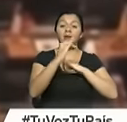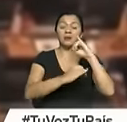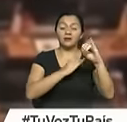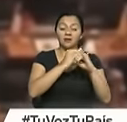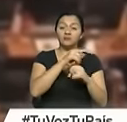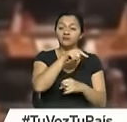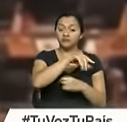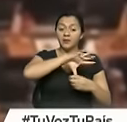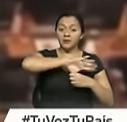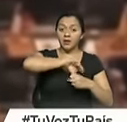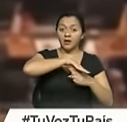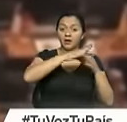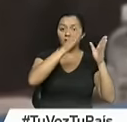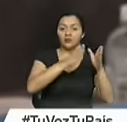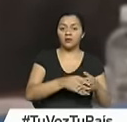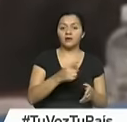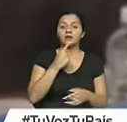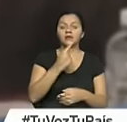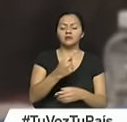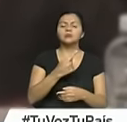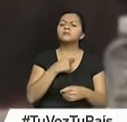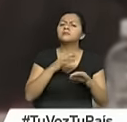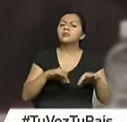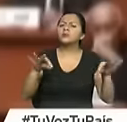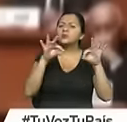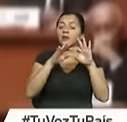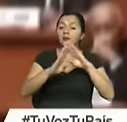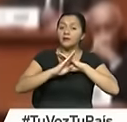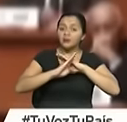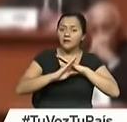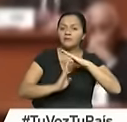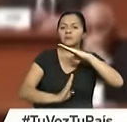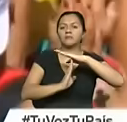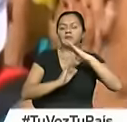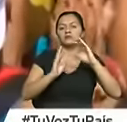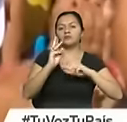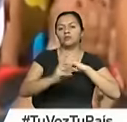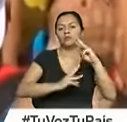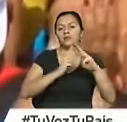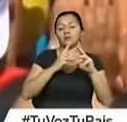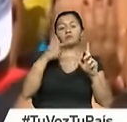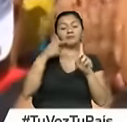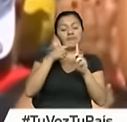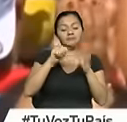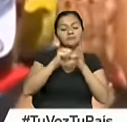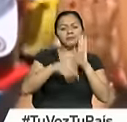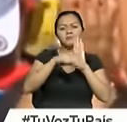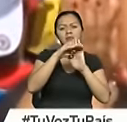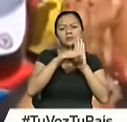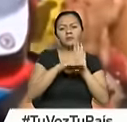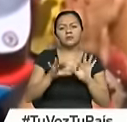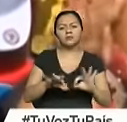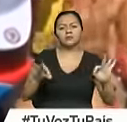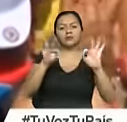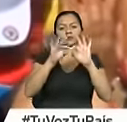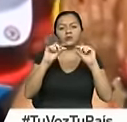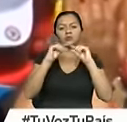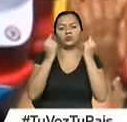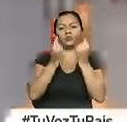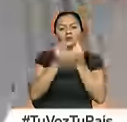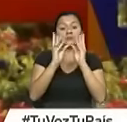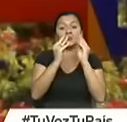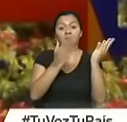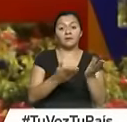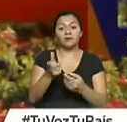Delcy Rodríguez, el encuentro se centrará en la promoción y defensa de la paz mundial, uno de los principios fundamentales del movimiento. La cumbre